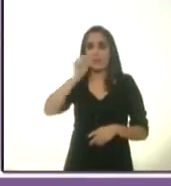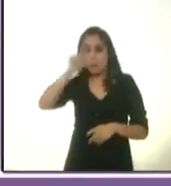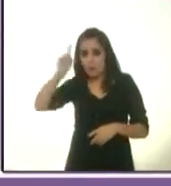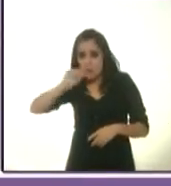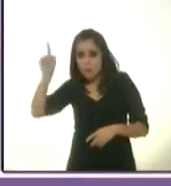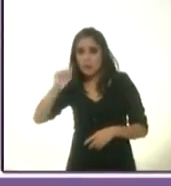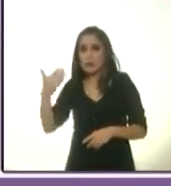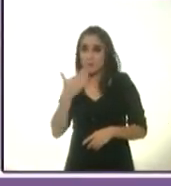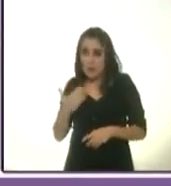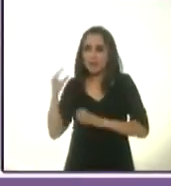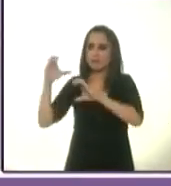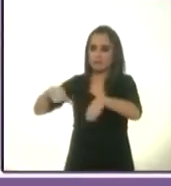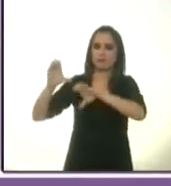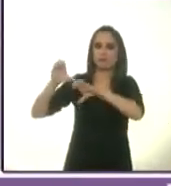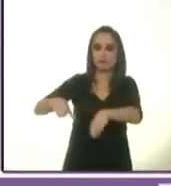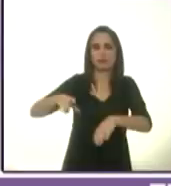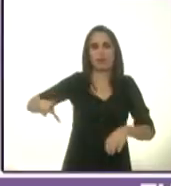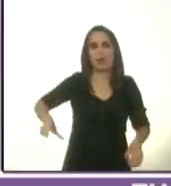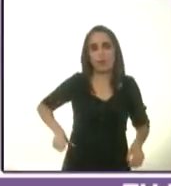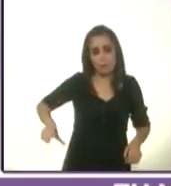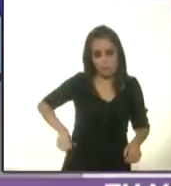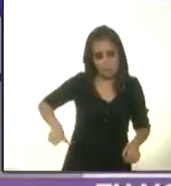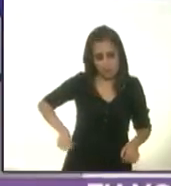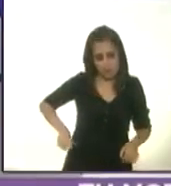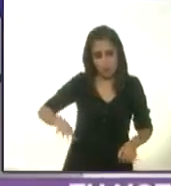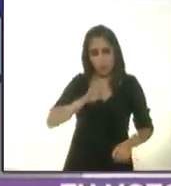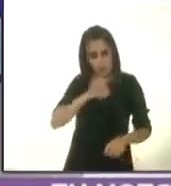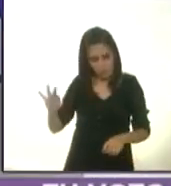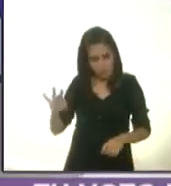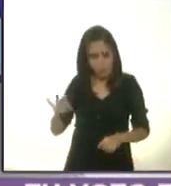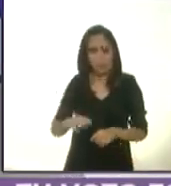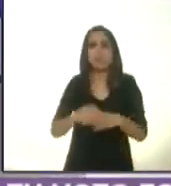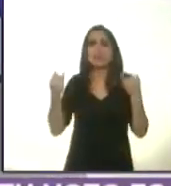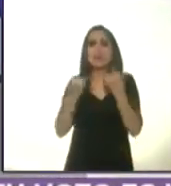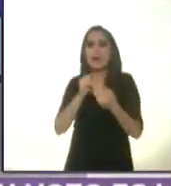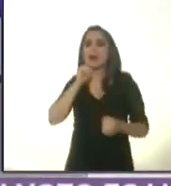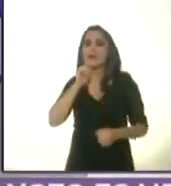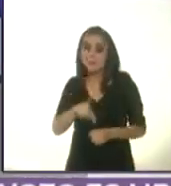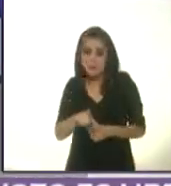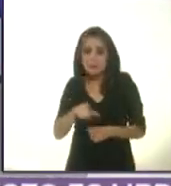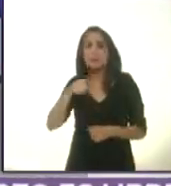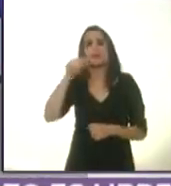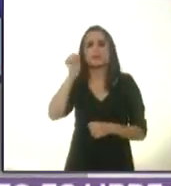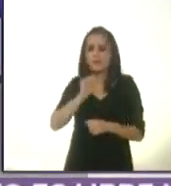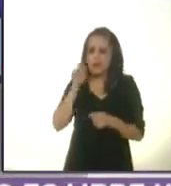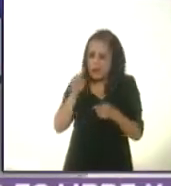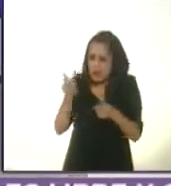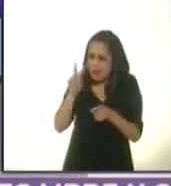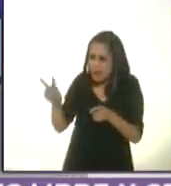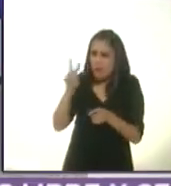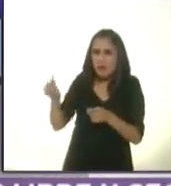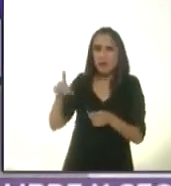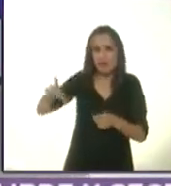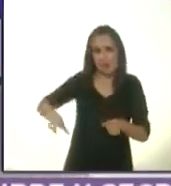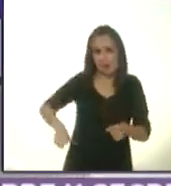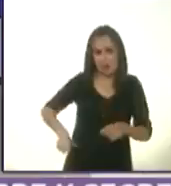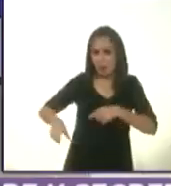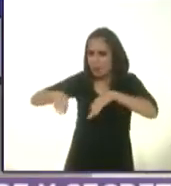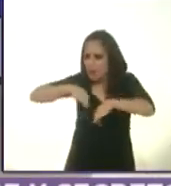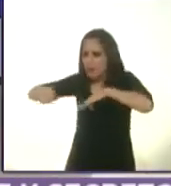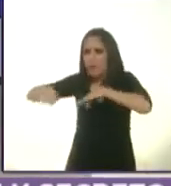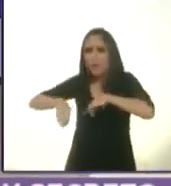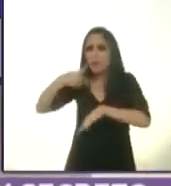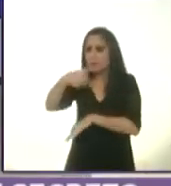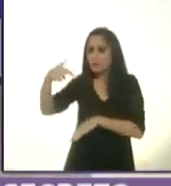los puestos de gobierno pero también es muy importante decir que es frecuente que nos encontremos a muchos servidores públicos que no están haciendo